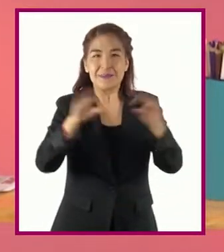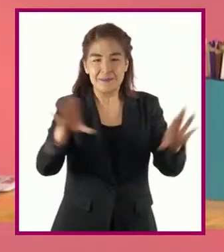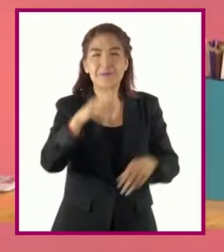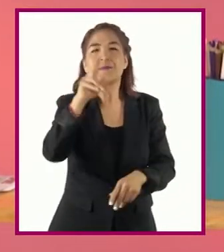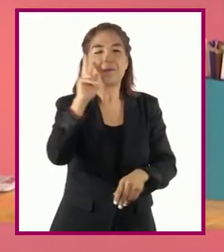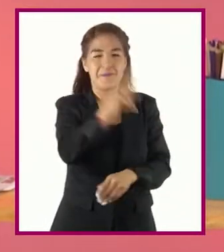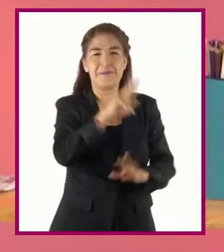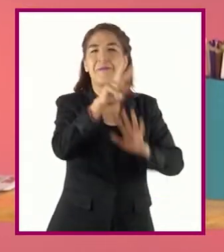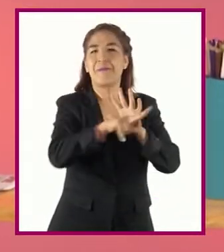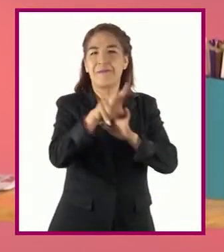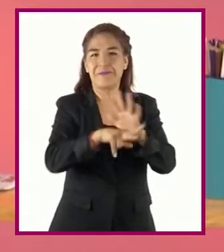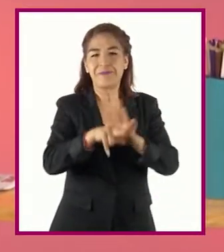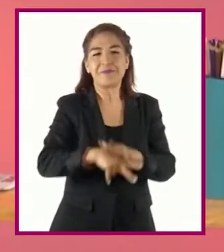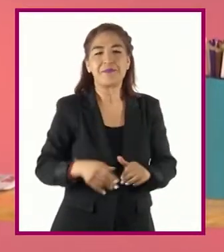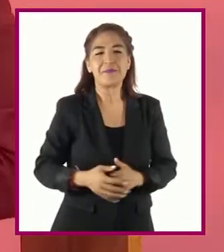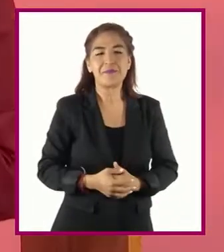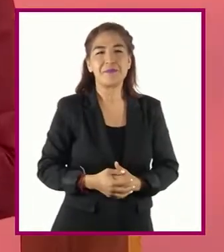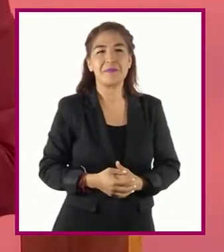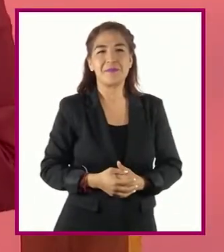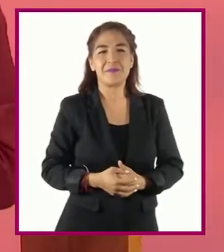el siguiente video.